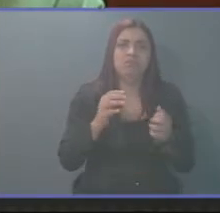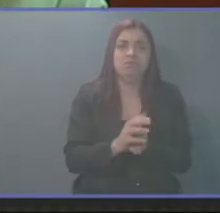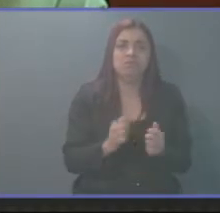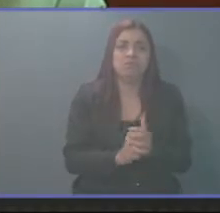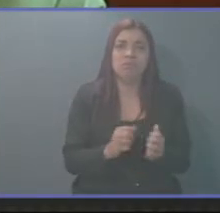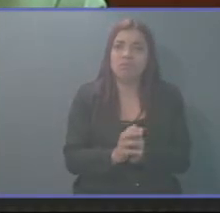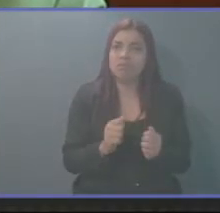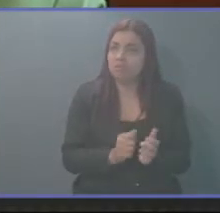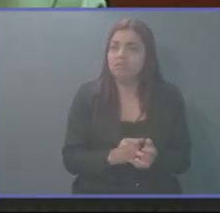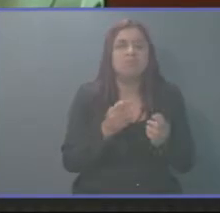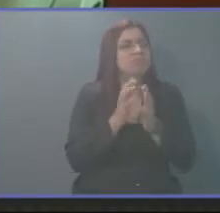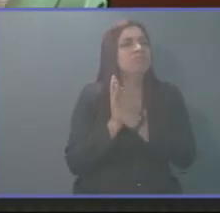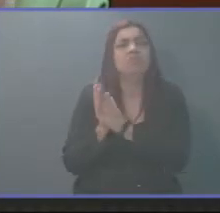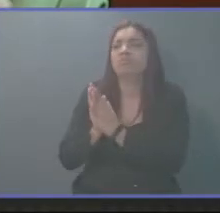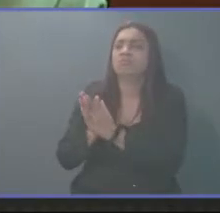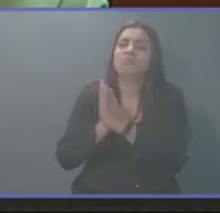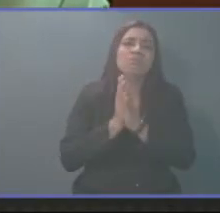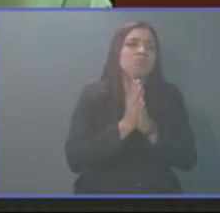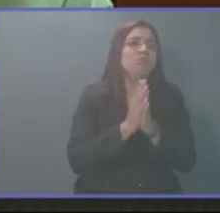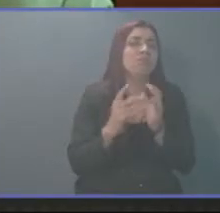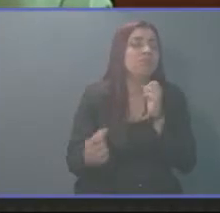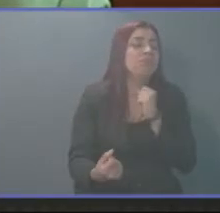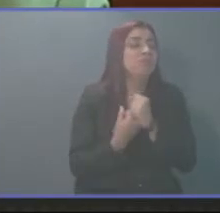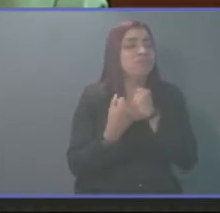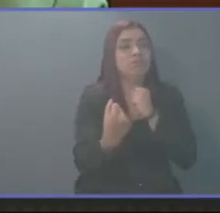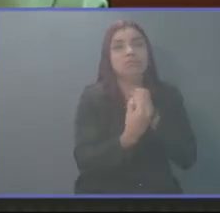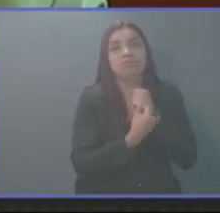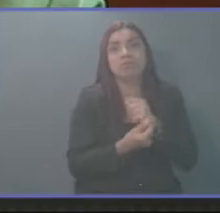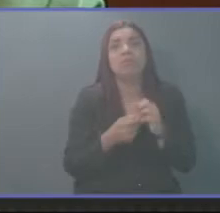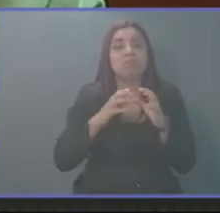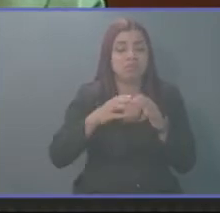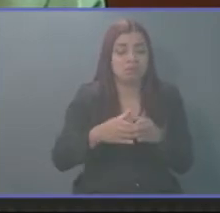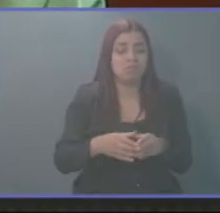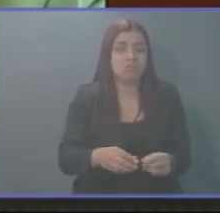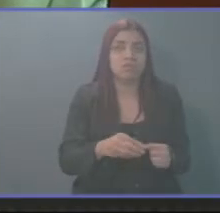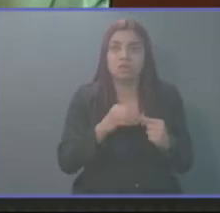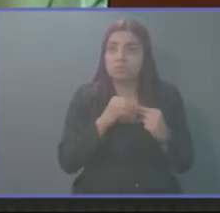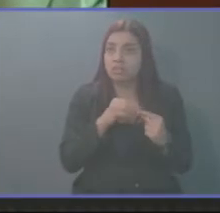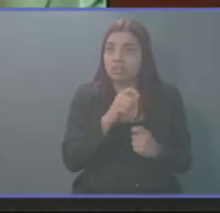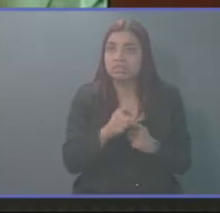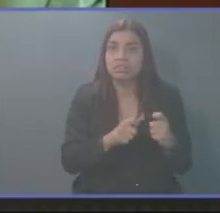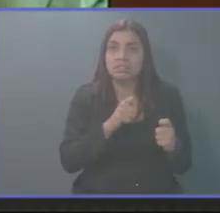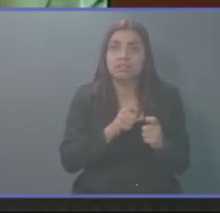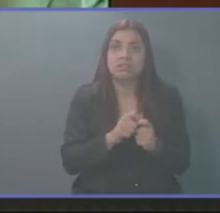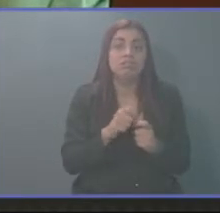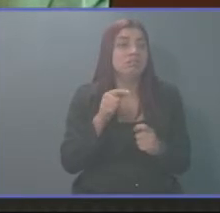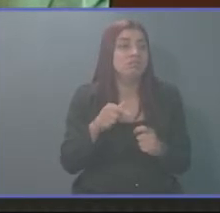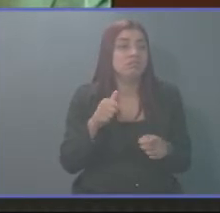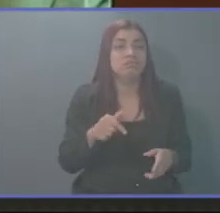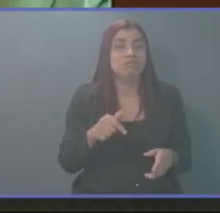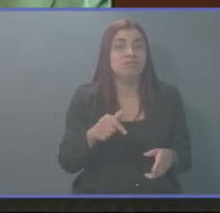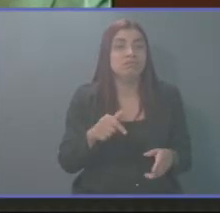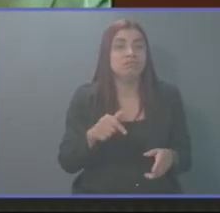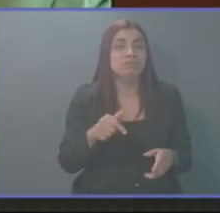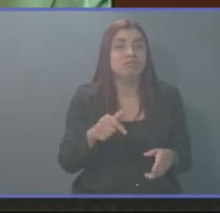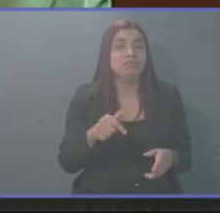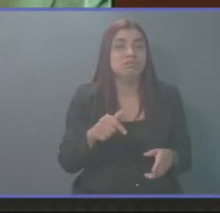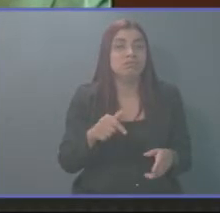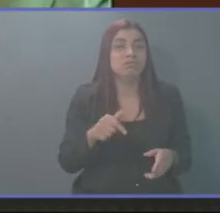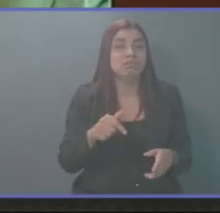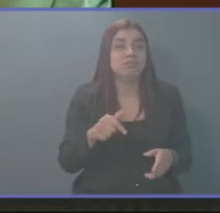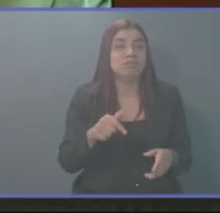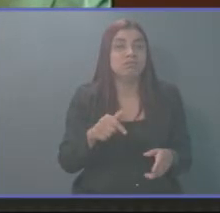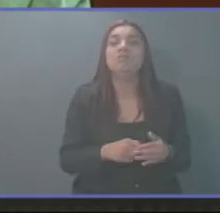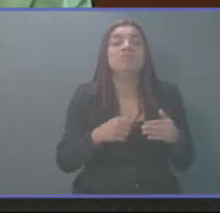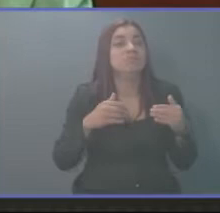el apoyo para que se pueda formar una comisión especial y sea a través de este órgano del Estado,